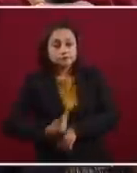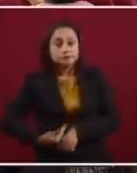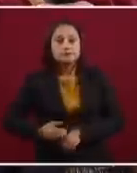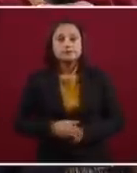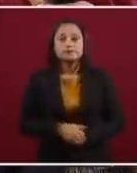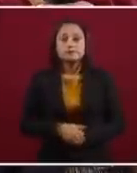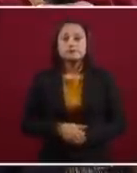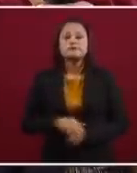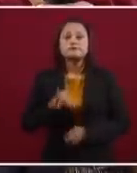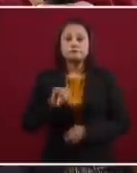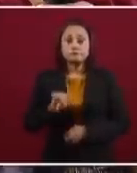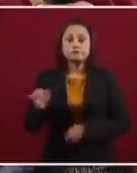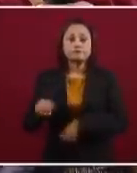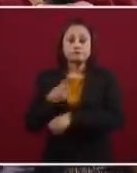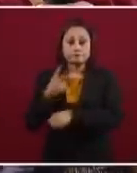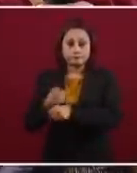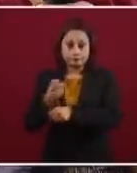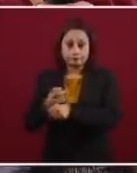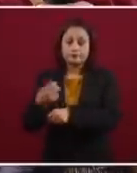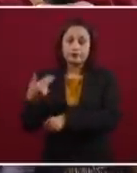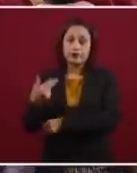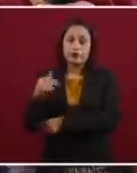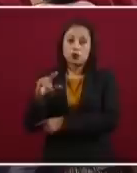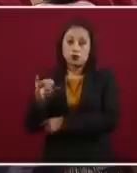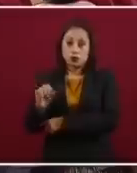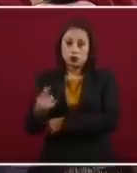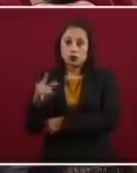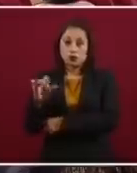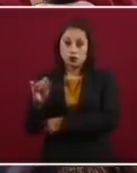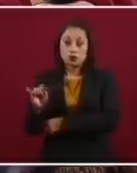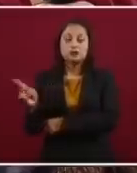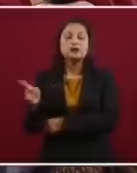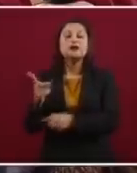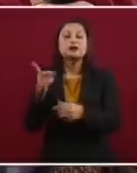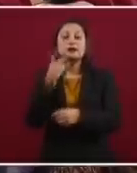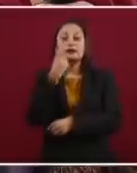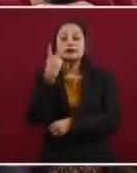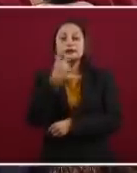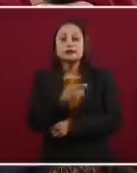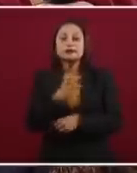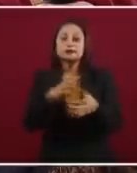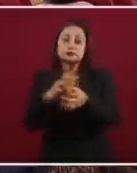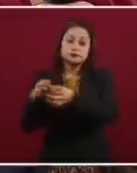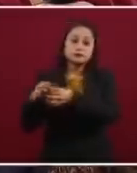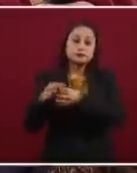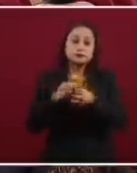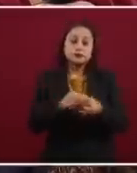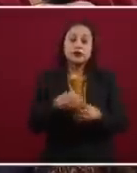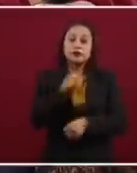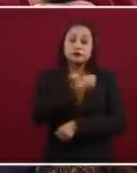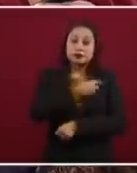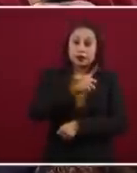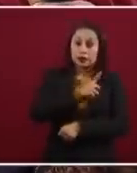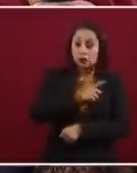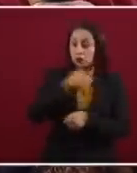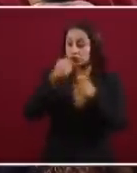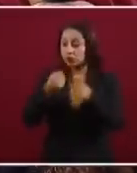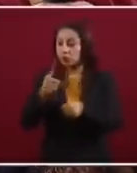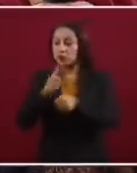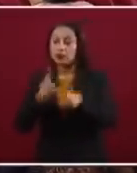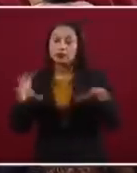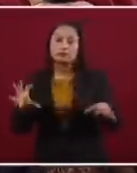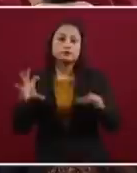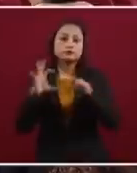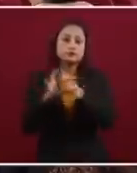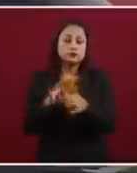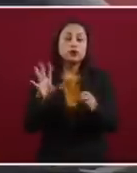como lo comenta el subsecretario hugo lópez gatell trabajamos de la mano el sector seguridad con el sector salud porque se trata